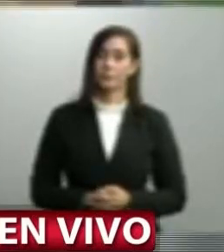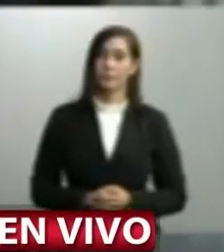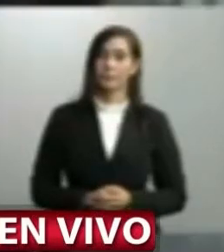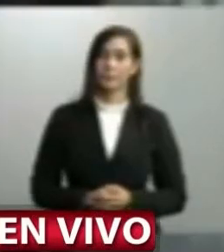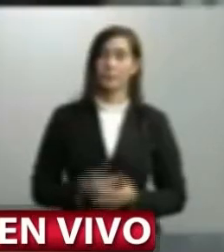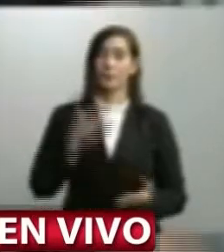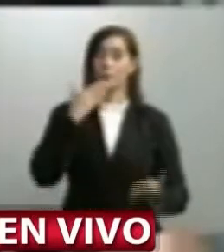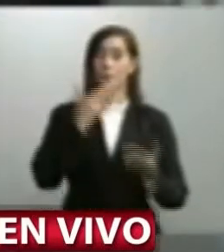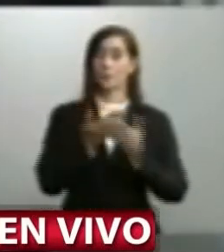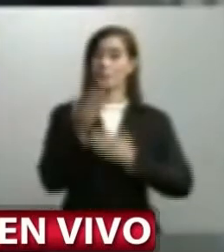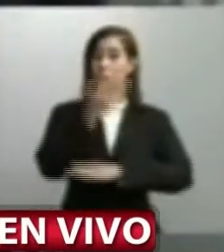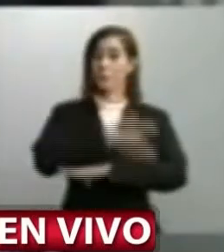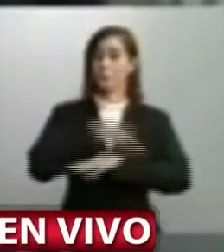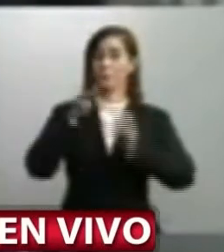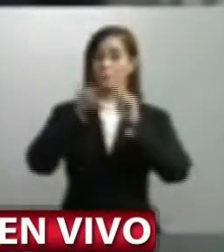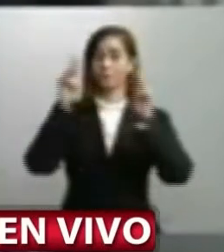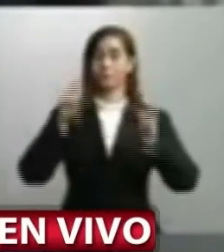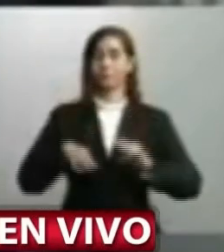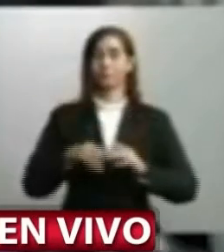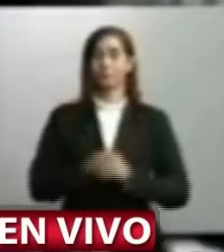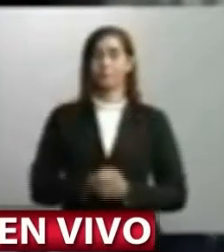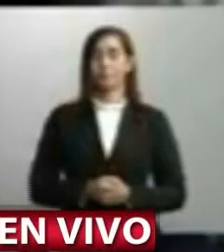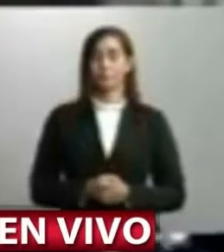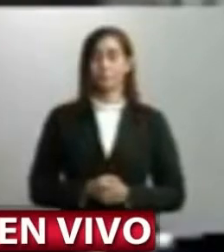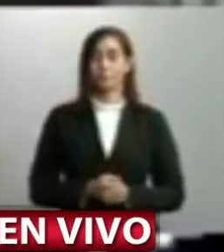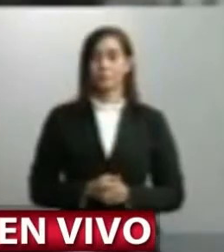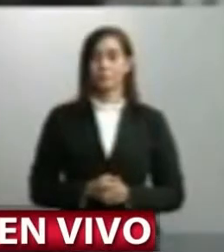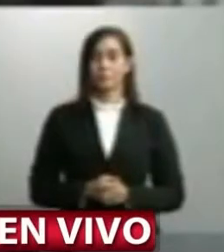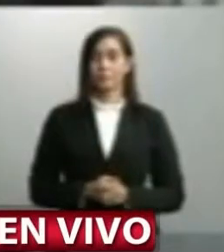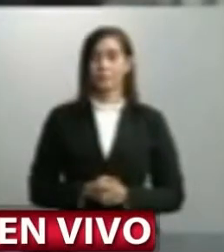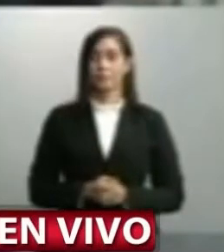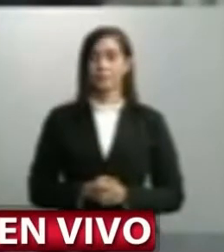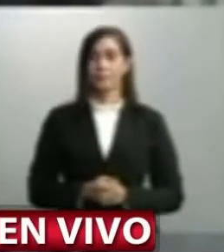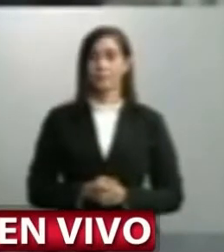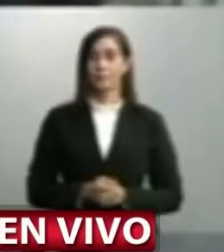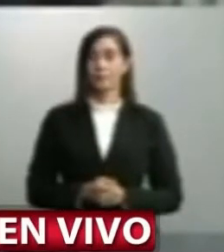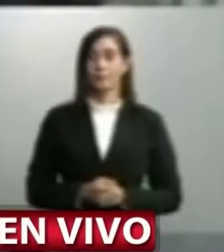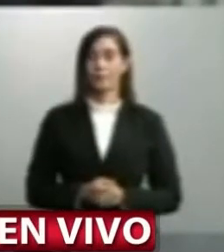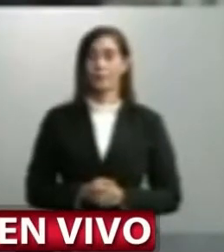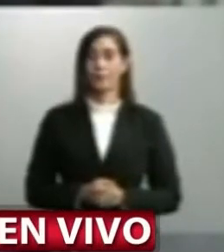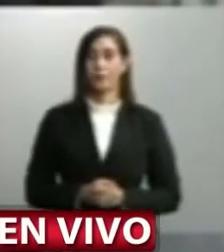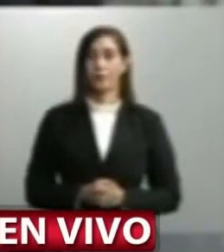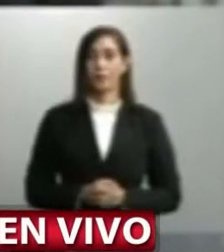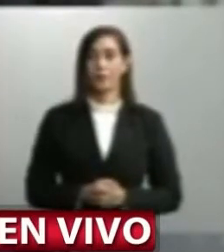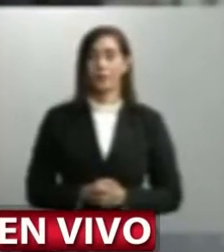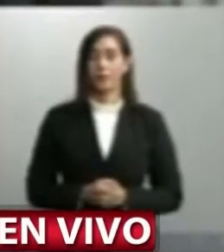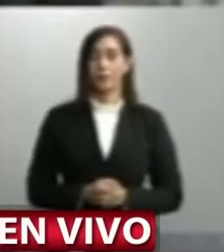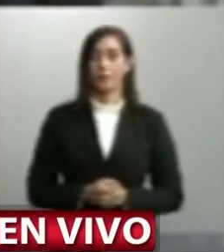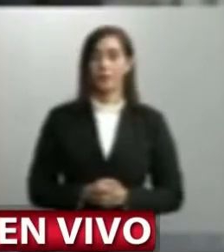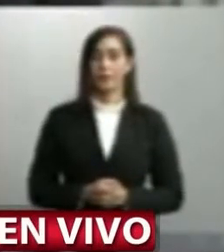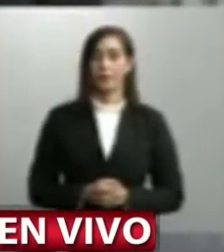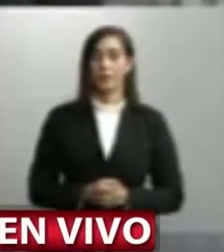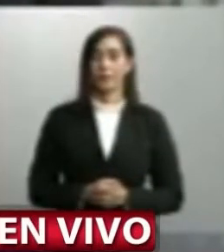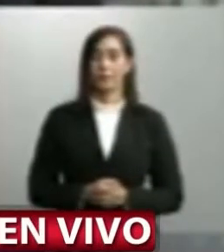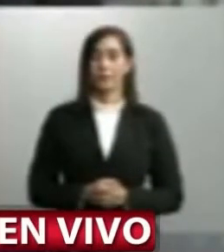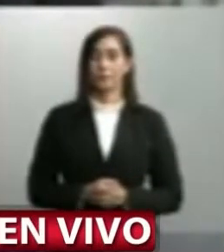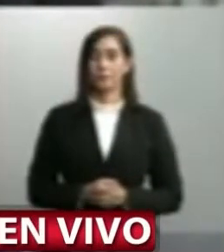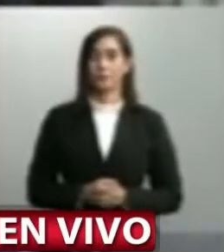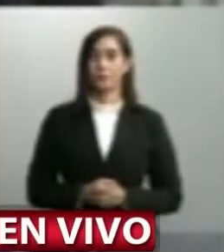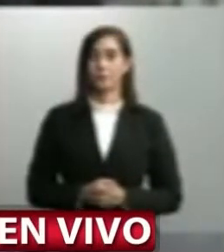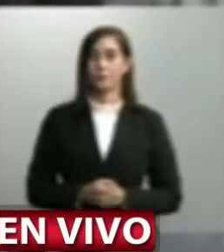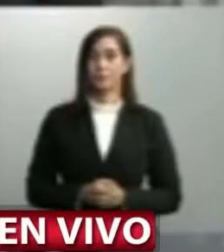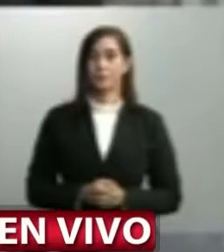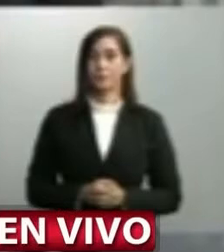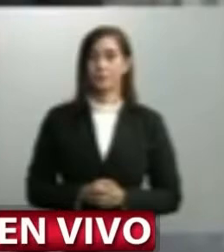Hola, buenos días, ministro. Queremos saber de Noticias S.I.N., por el comportamiento que usted ha visto, que han tenido